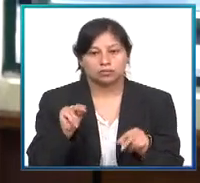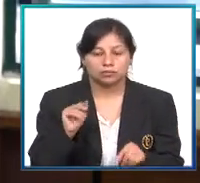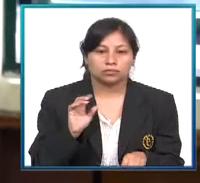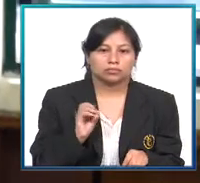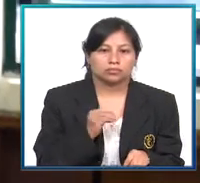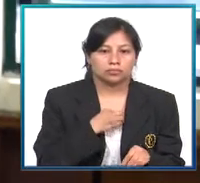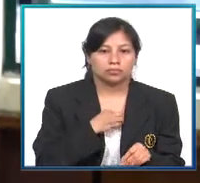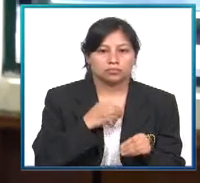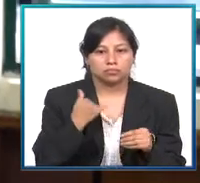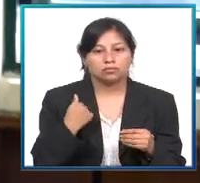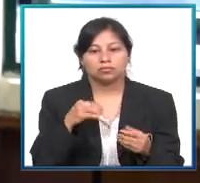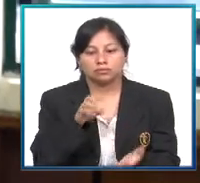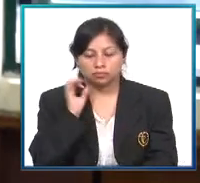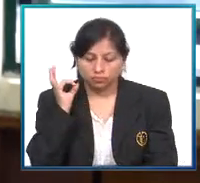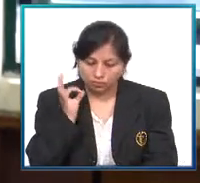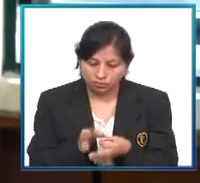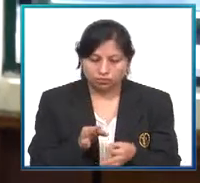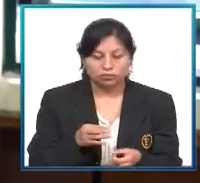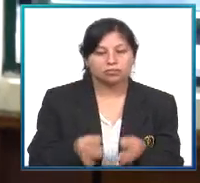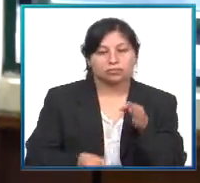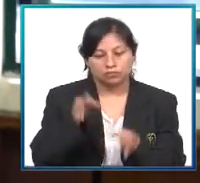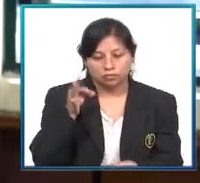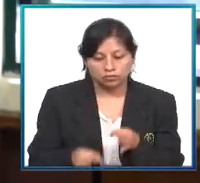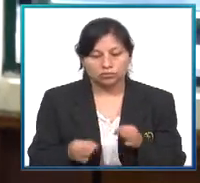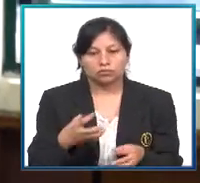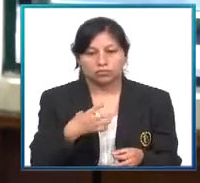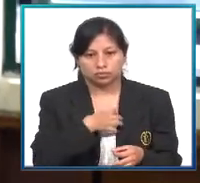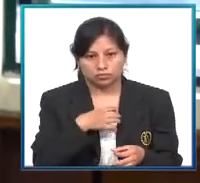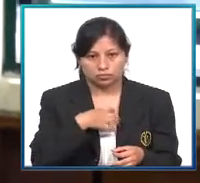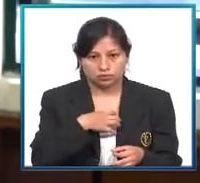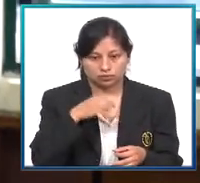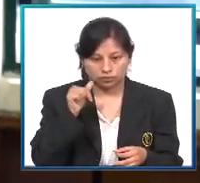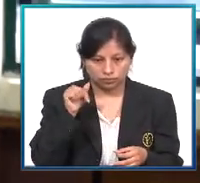ellos carecen de la certeza jurídica de quién es el propietario